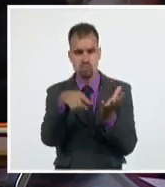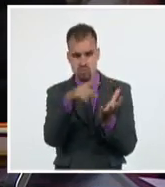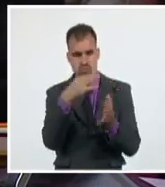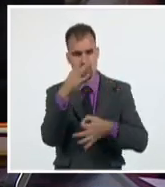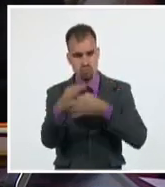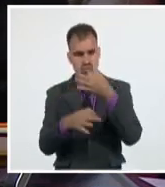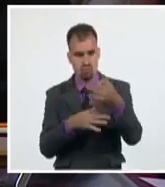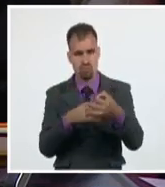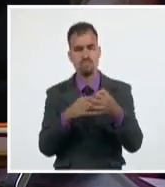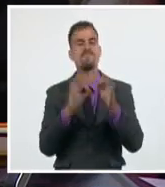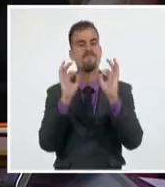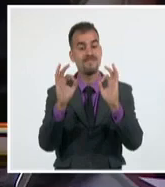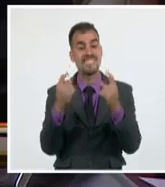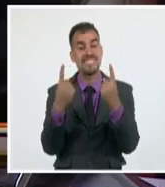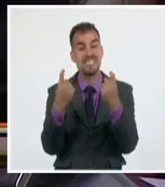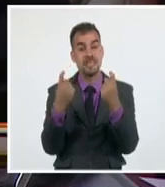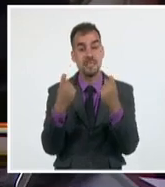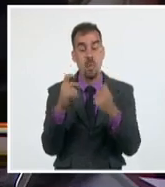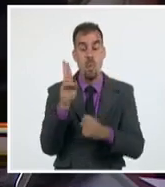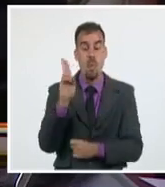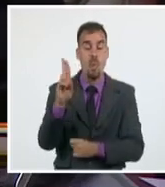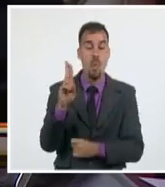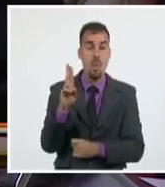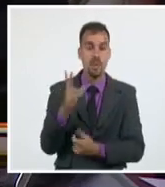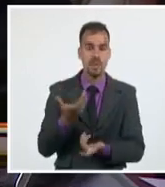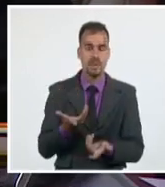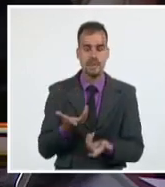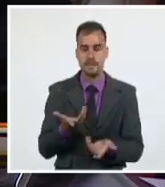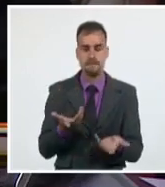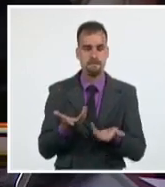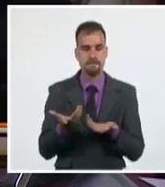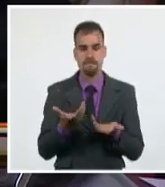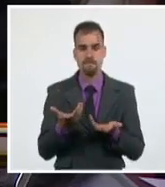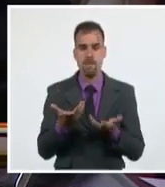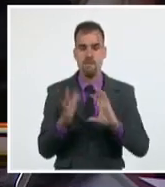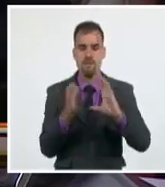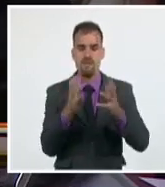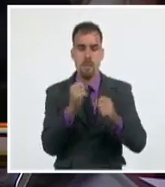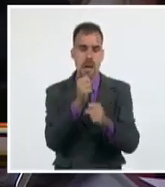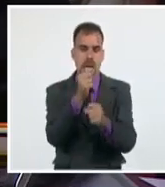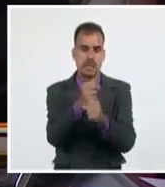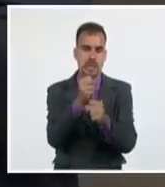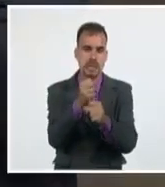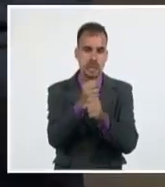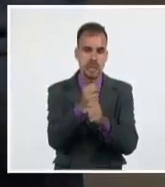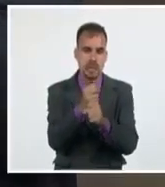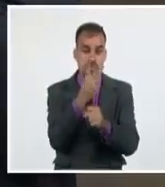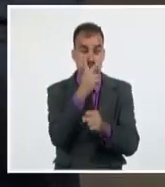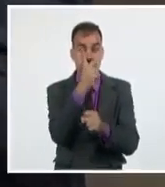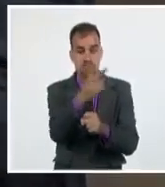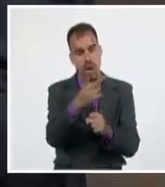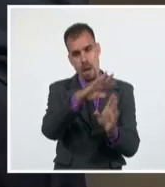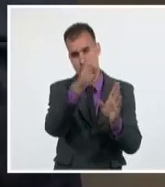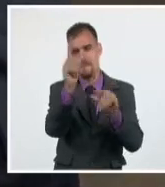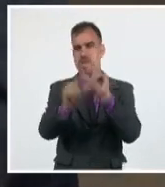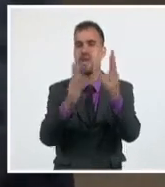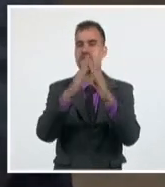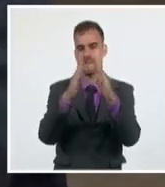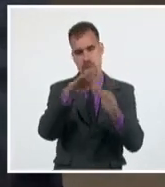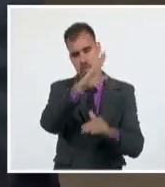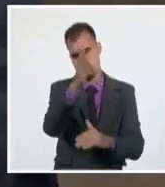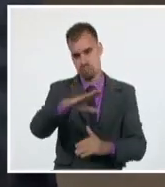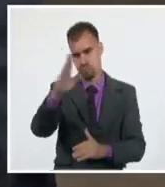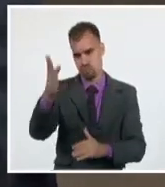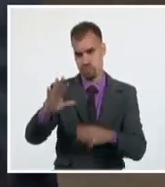la necesidad de tener una definición, una política clara, solo para la montaña. En los planes de desarrollo del